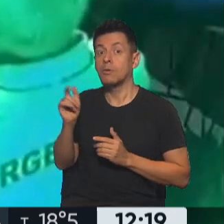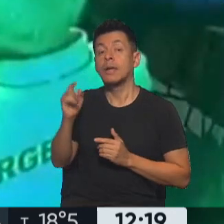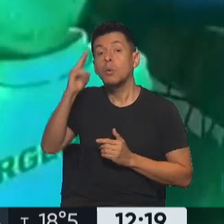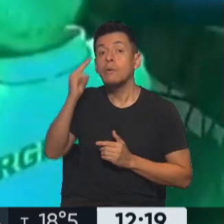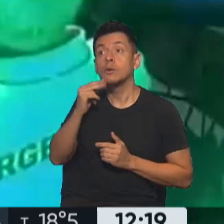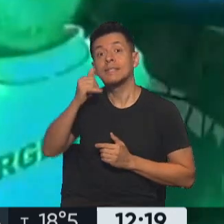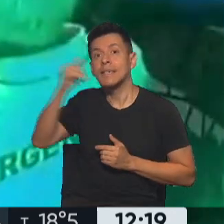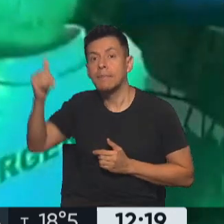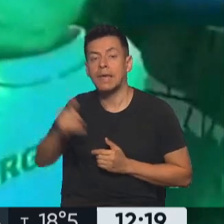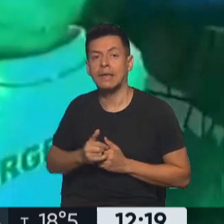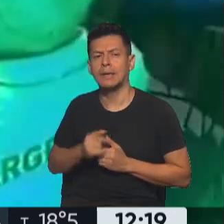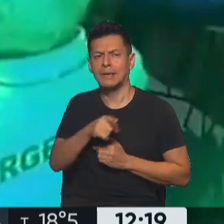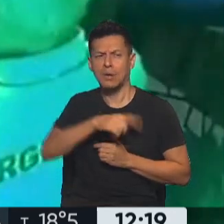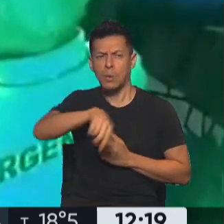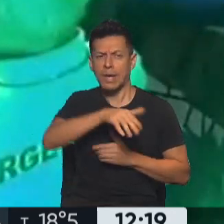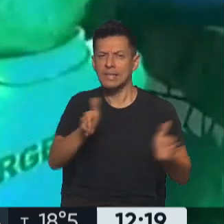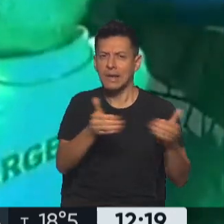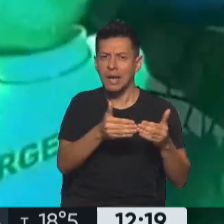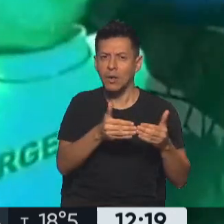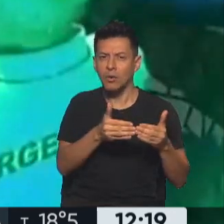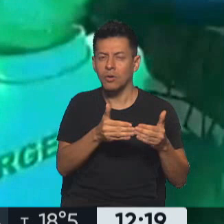911. El zorro está encerrado,